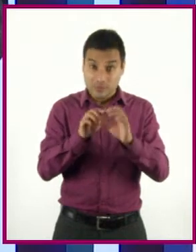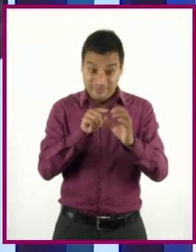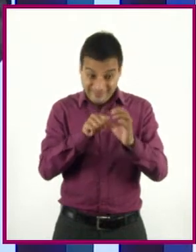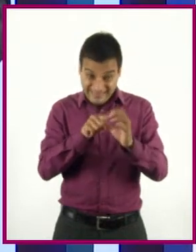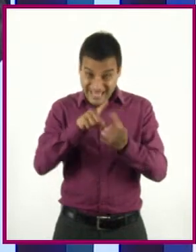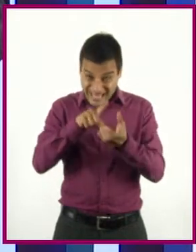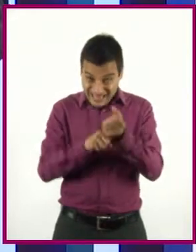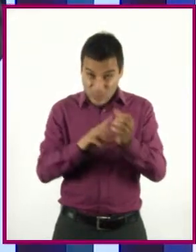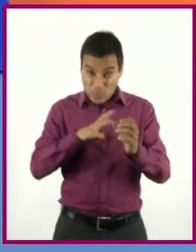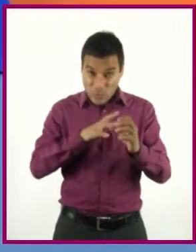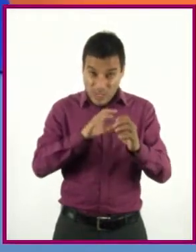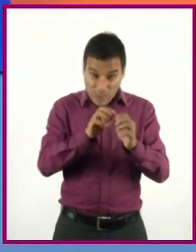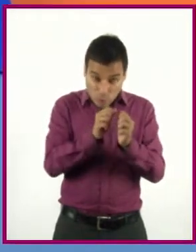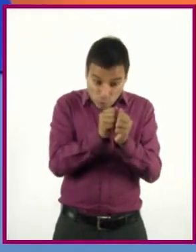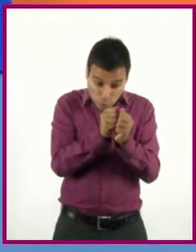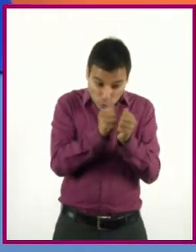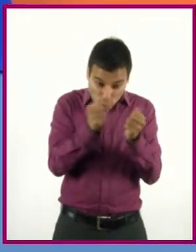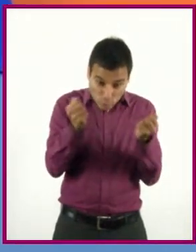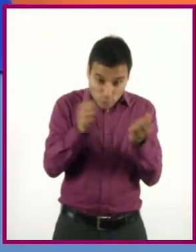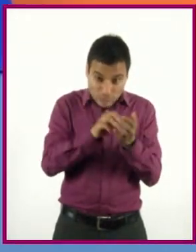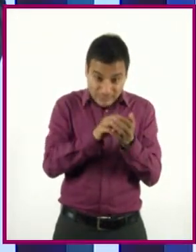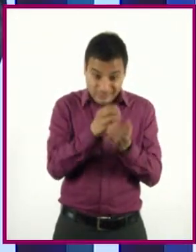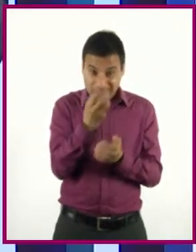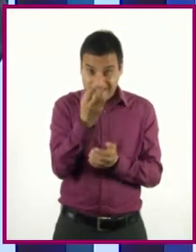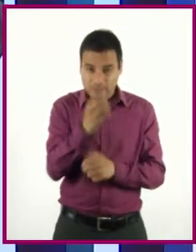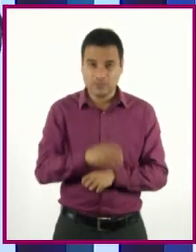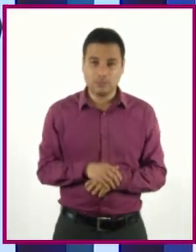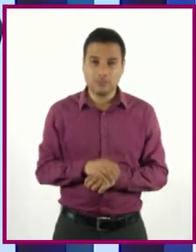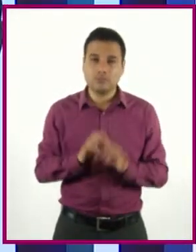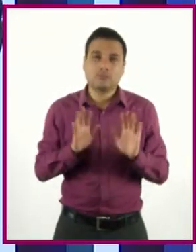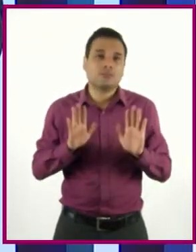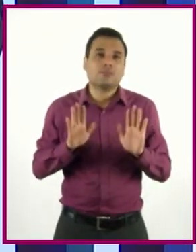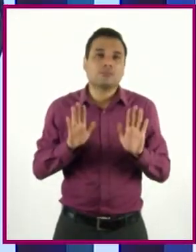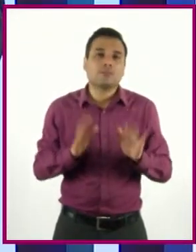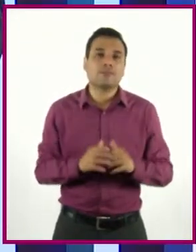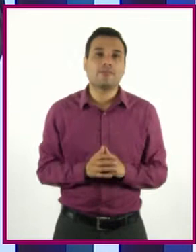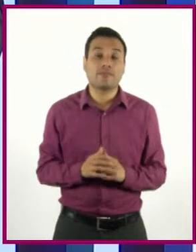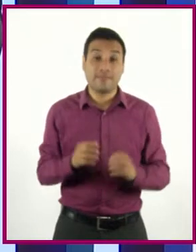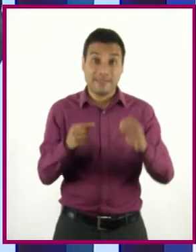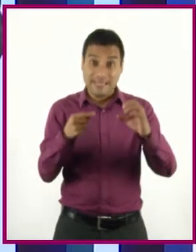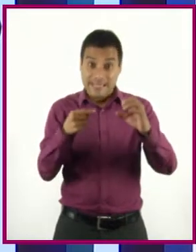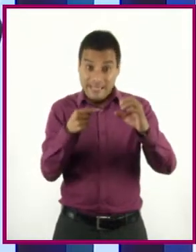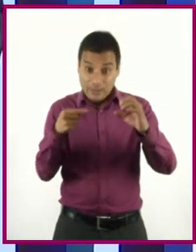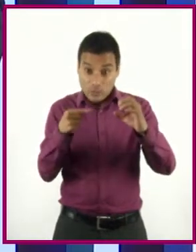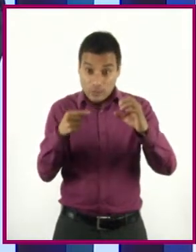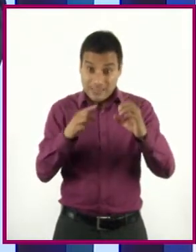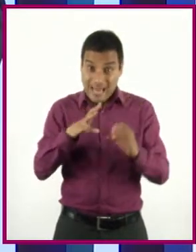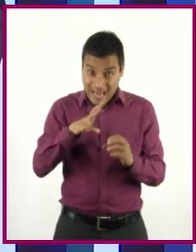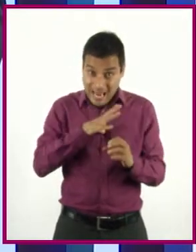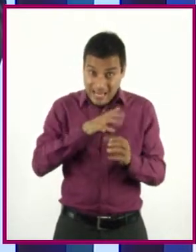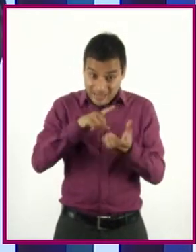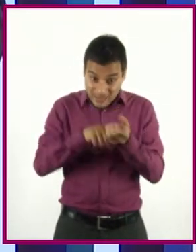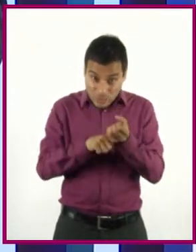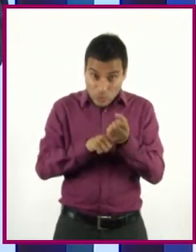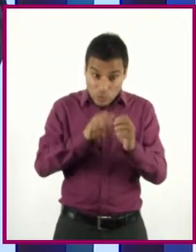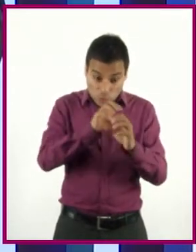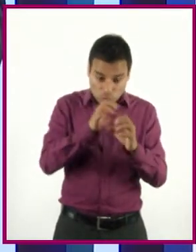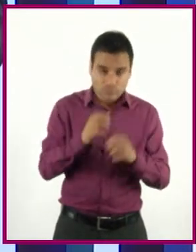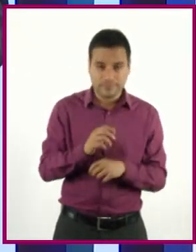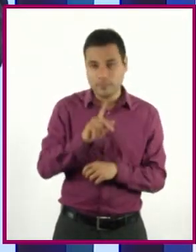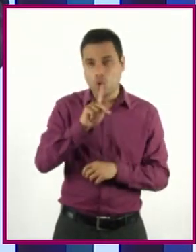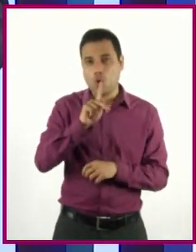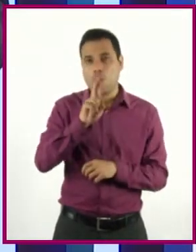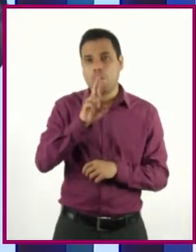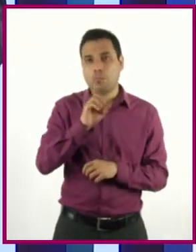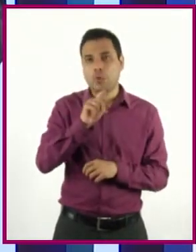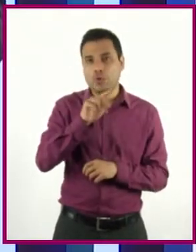buena pregunta, Leslie. Hasta ahora no se ha descubierto que los electrones estén compuestos de otras partículas, pero los protones y